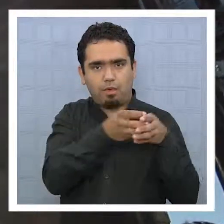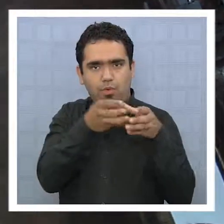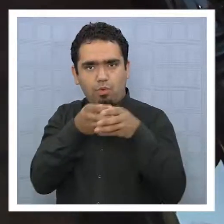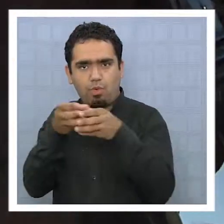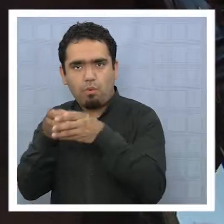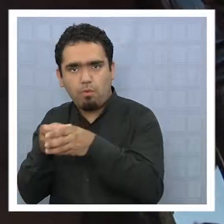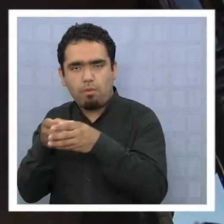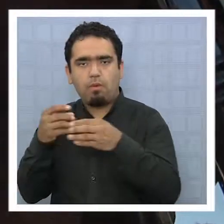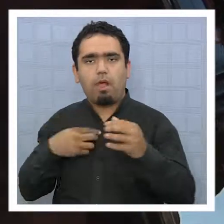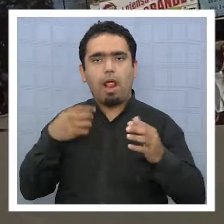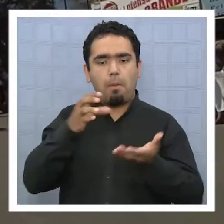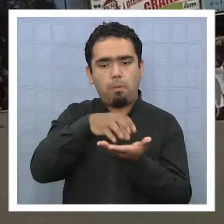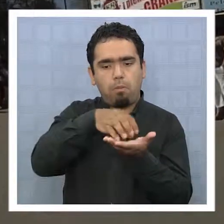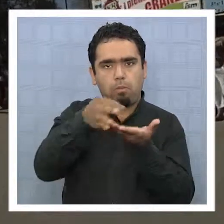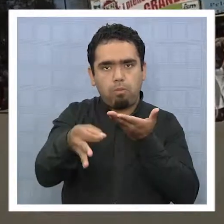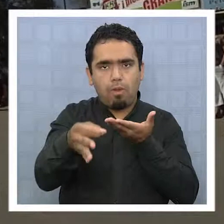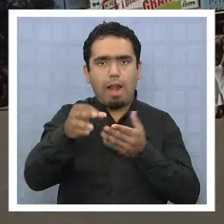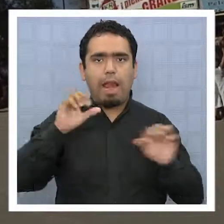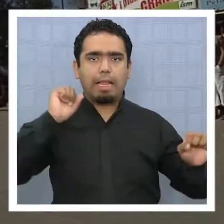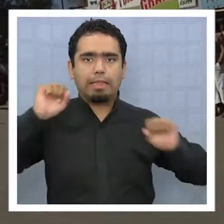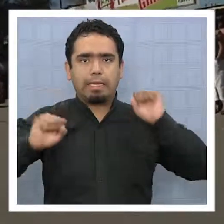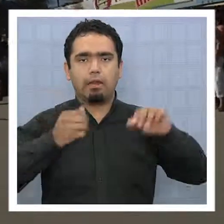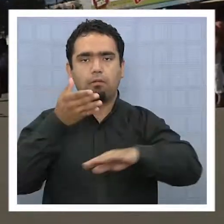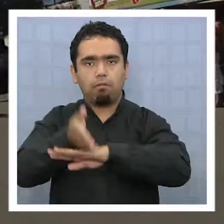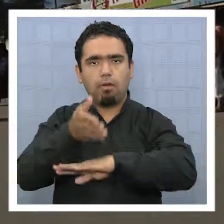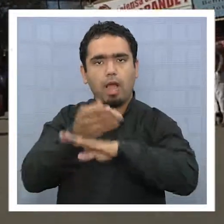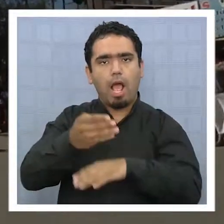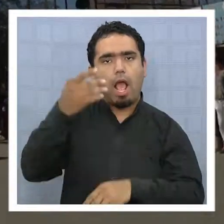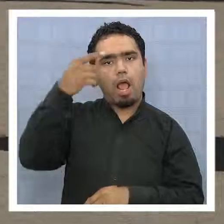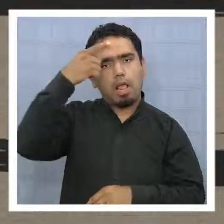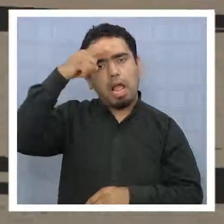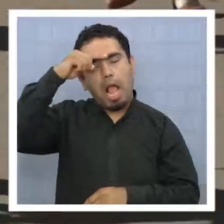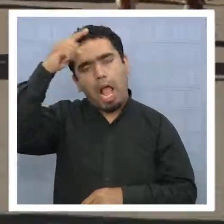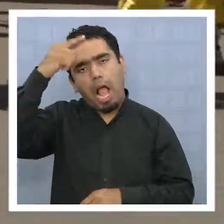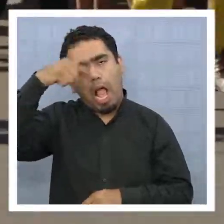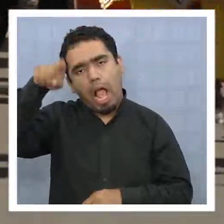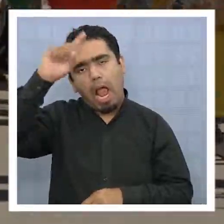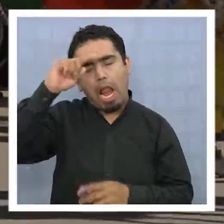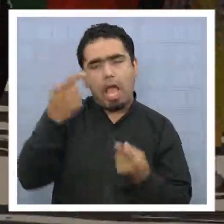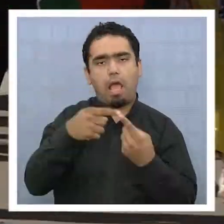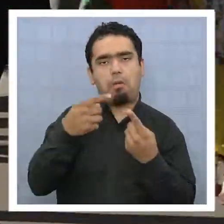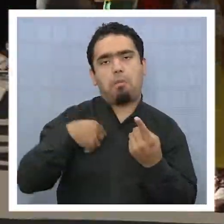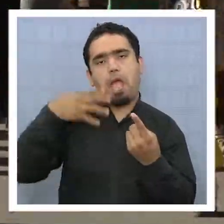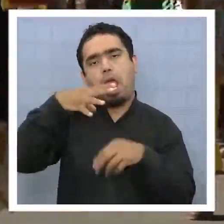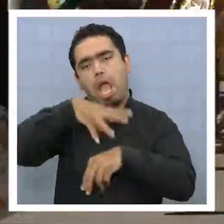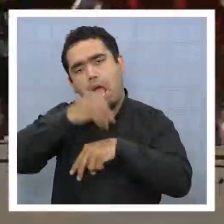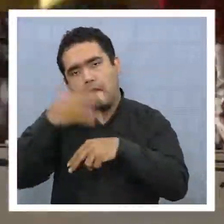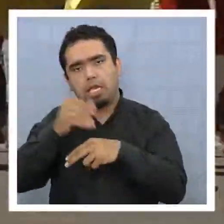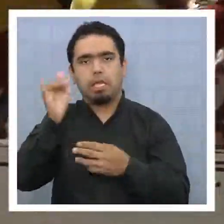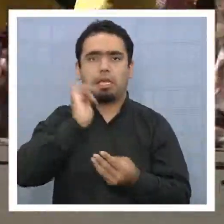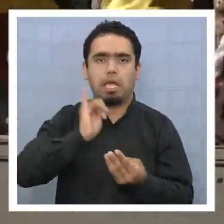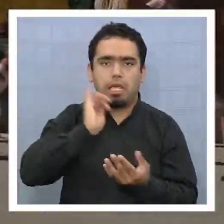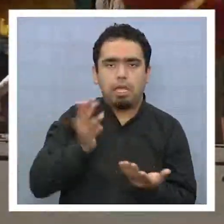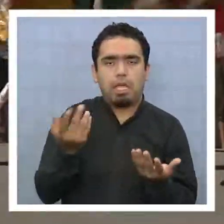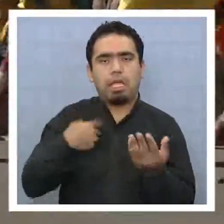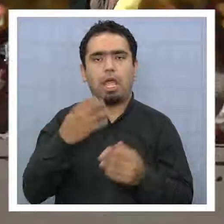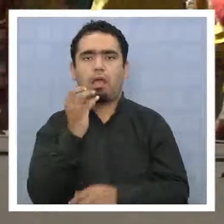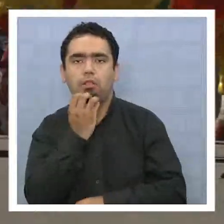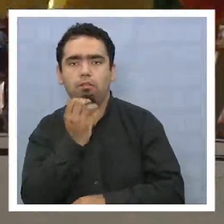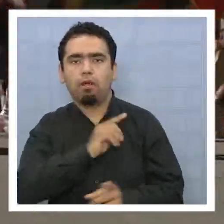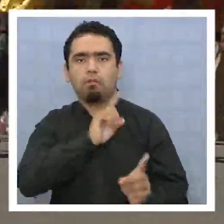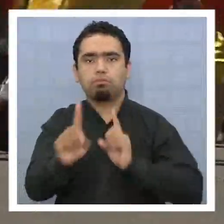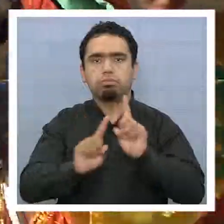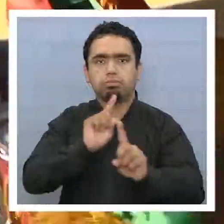agrupaciones provenientes de Arica, Iquique, Calama y Antofagasta, entre otros lugares. Gran parte de estas